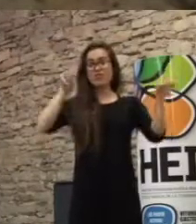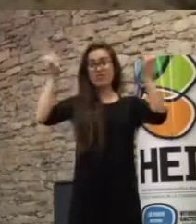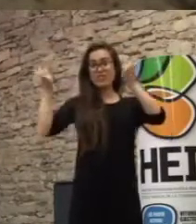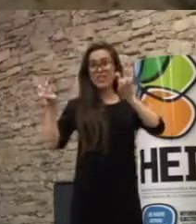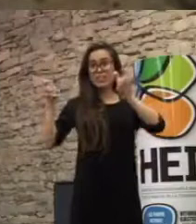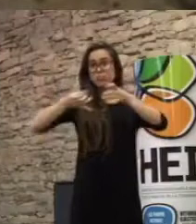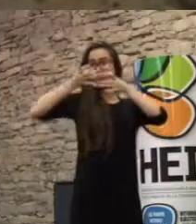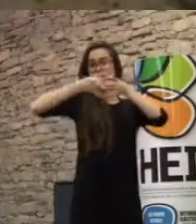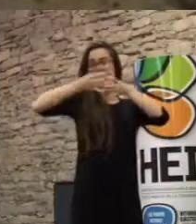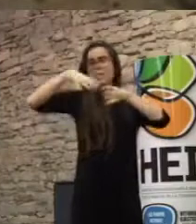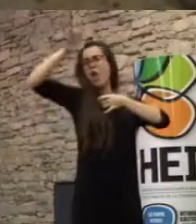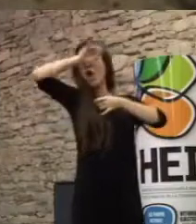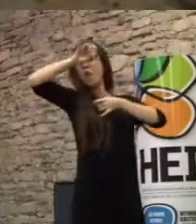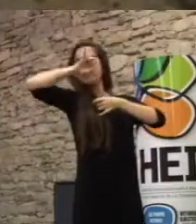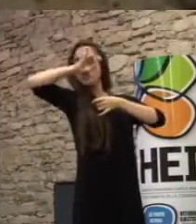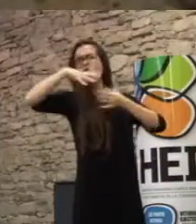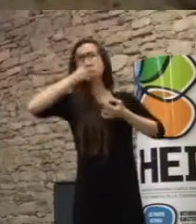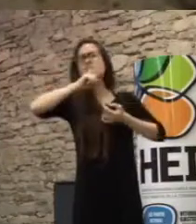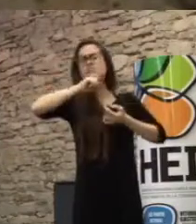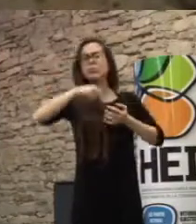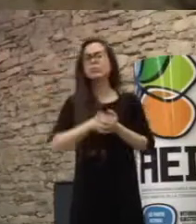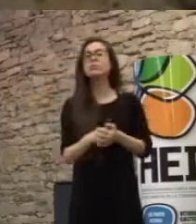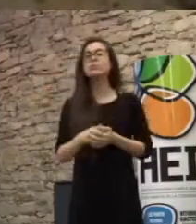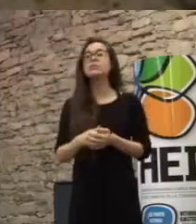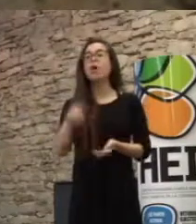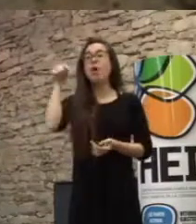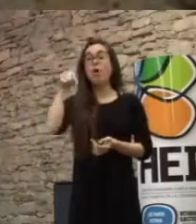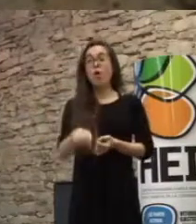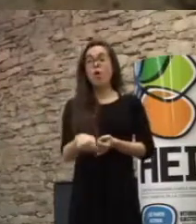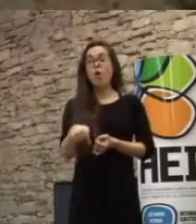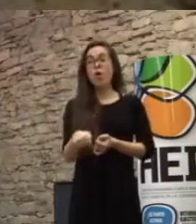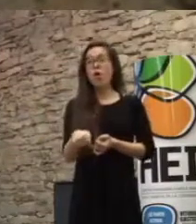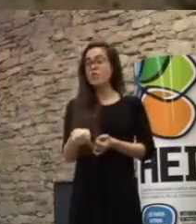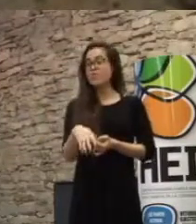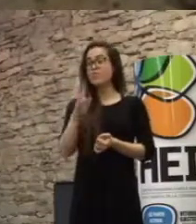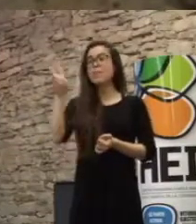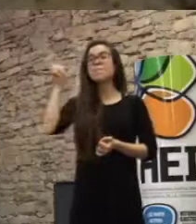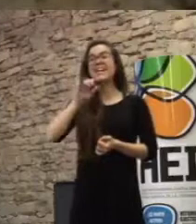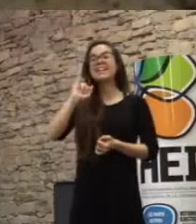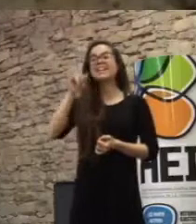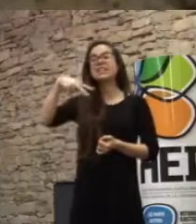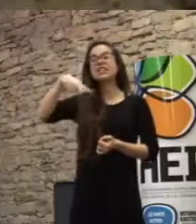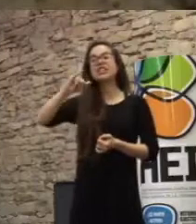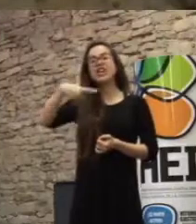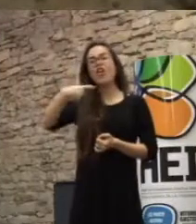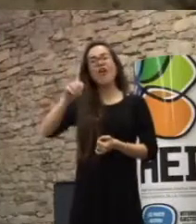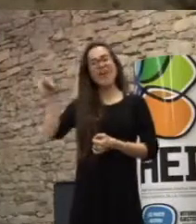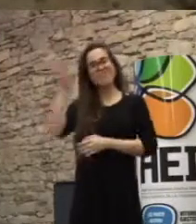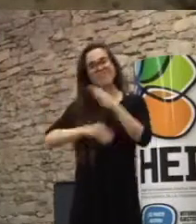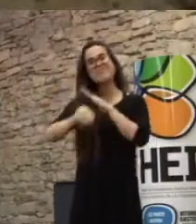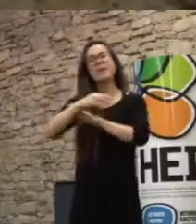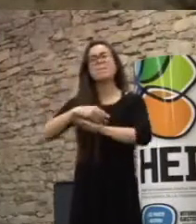opinión y ya para finalizar hoy tenemos con nosotros a íñigo sáez de urturi es vitoriano